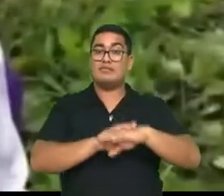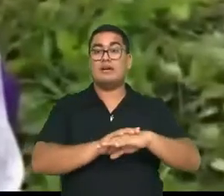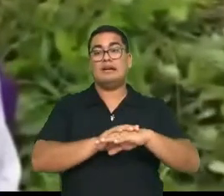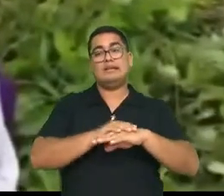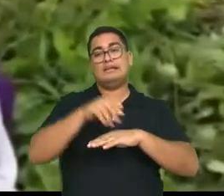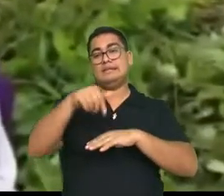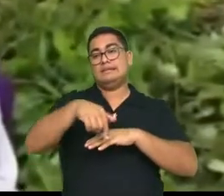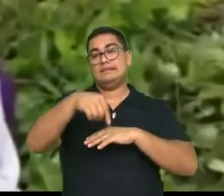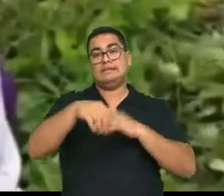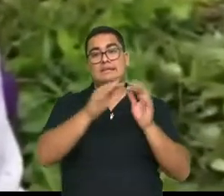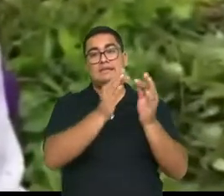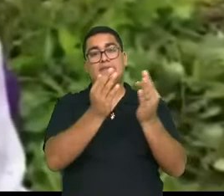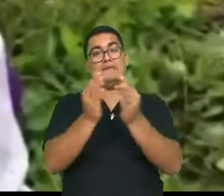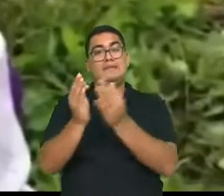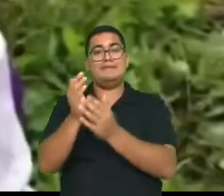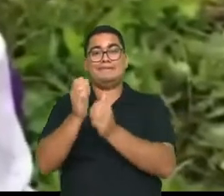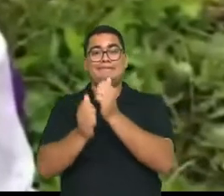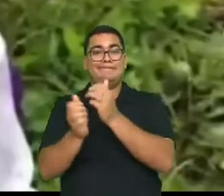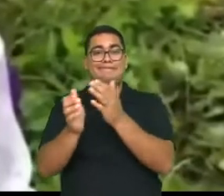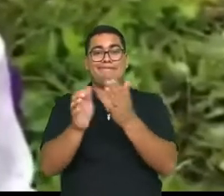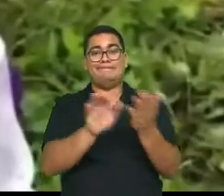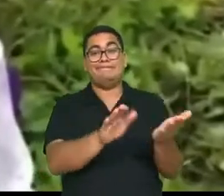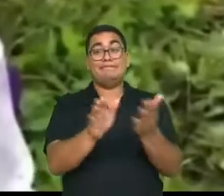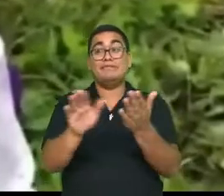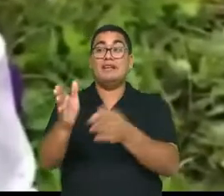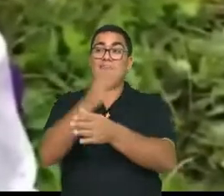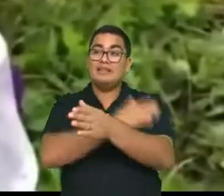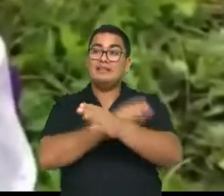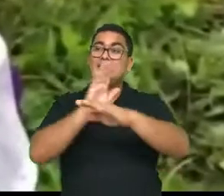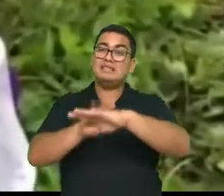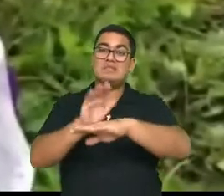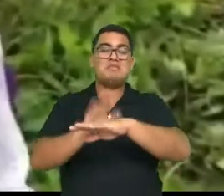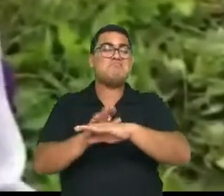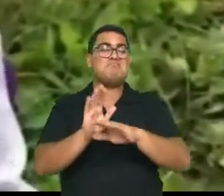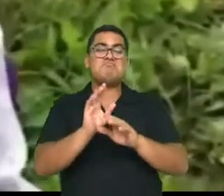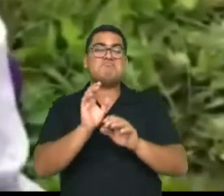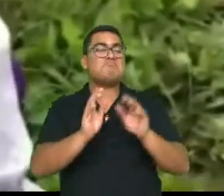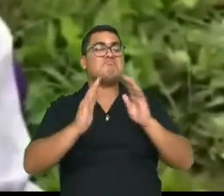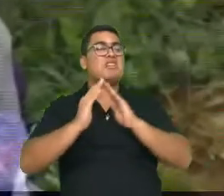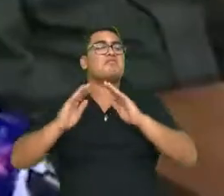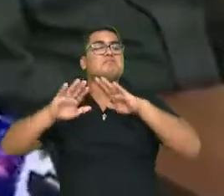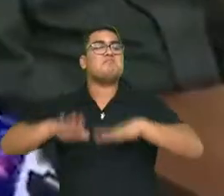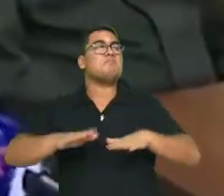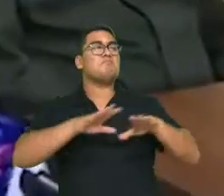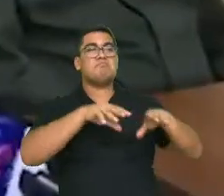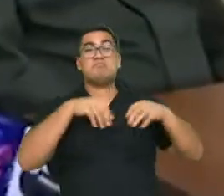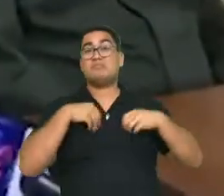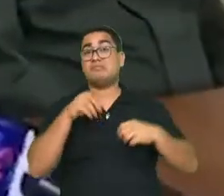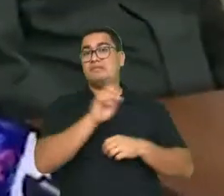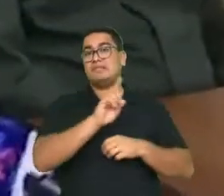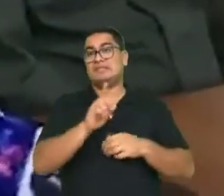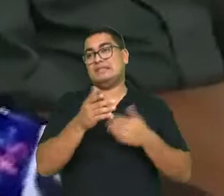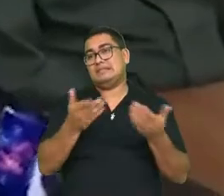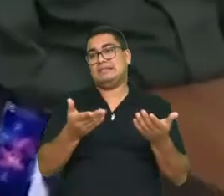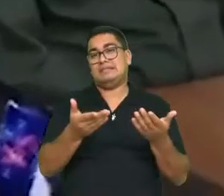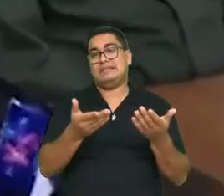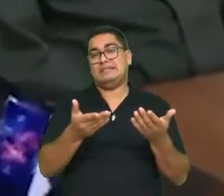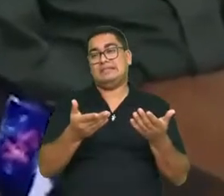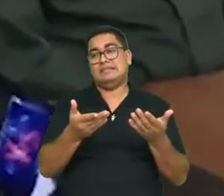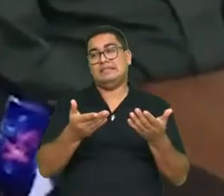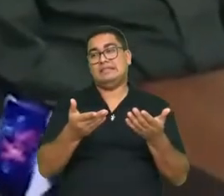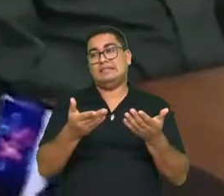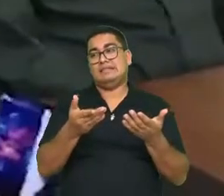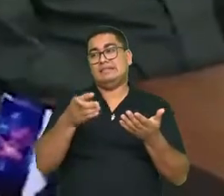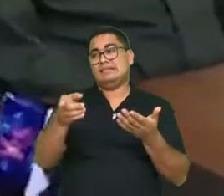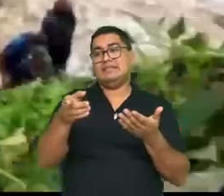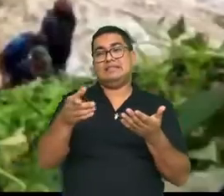familias afectadas. Sin embargo, y pese a la advertencia, optaron por quedarse en sus viviendas. Las autoridades recibieron la información